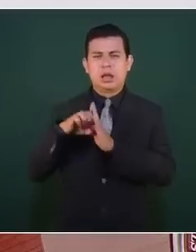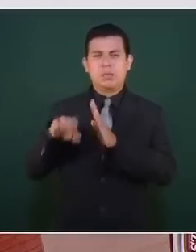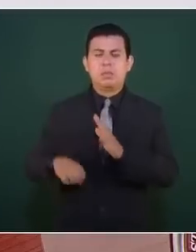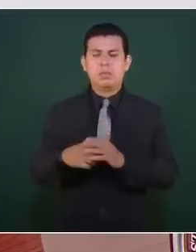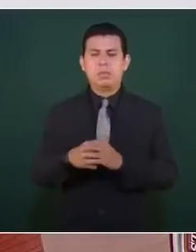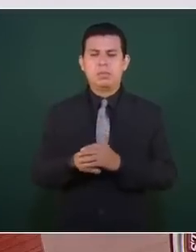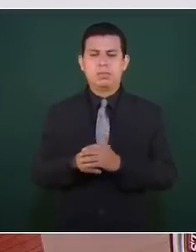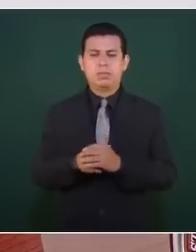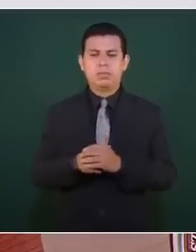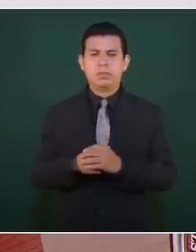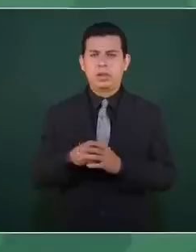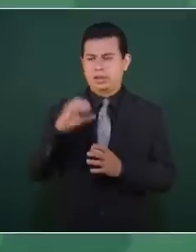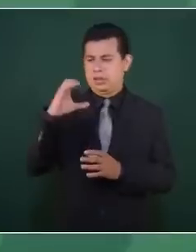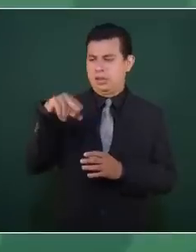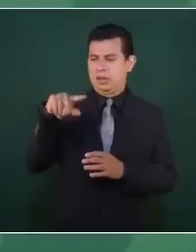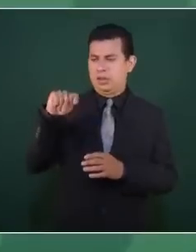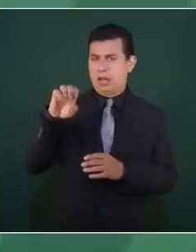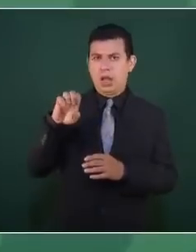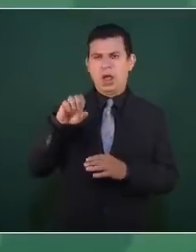dirigentes de la CENTE,